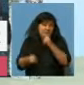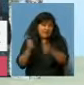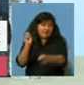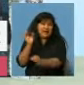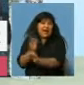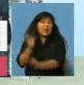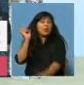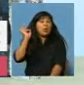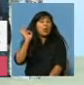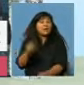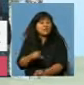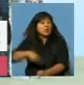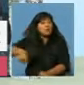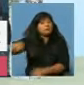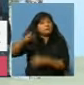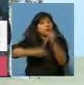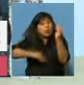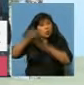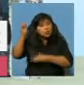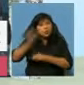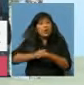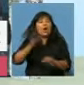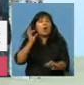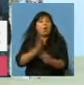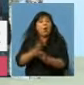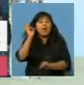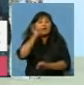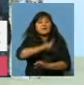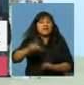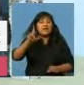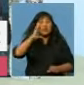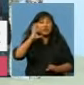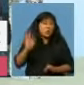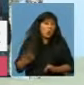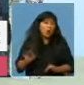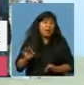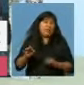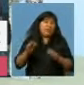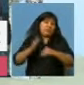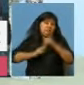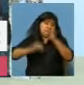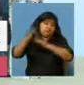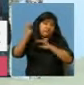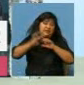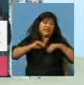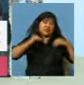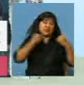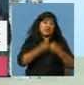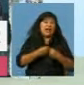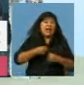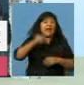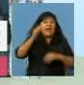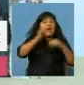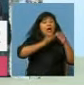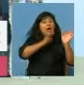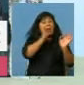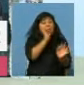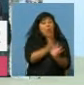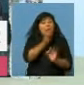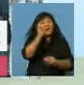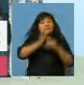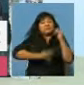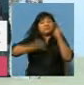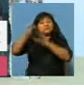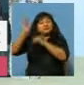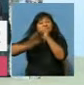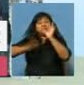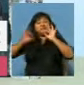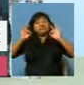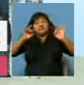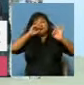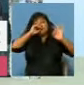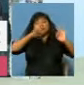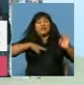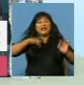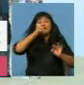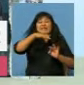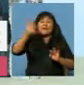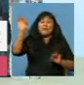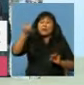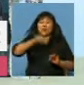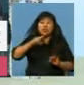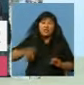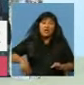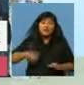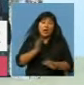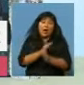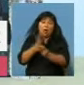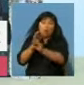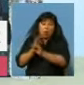construir más de 150 edificios escolares para reparar el 100 por ciento de los 700 edificios escolares